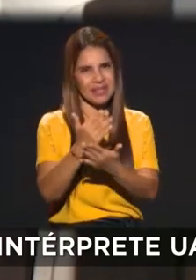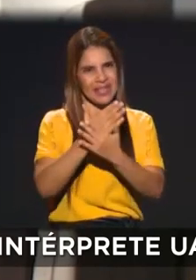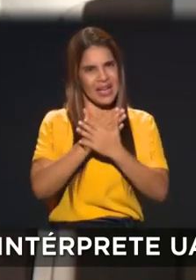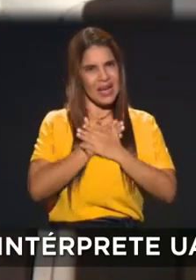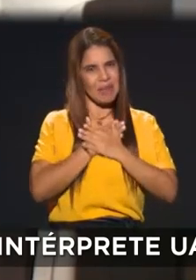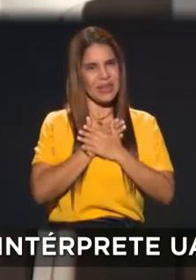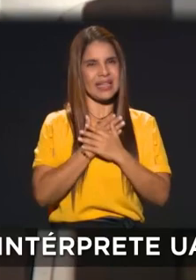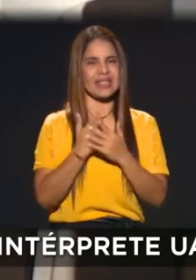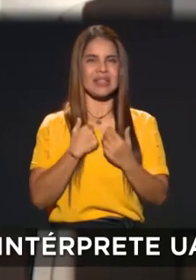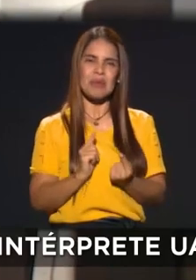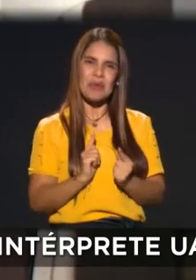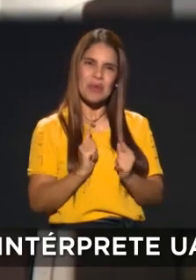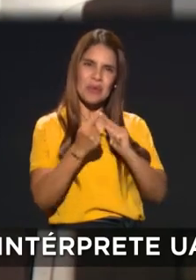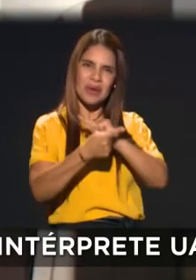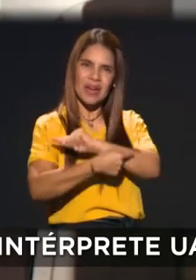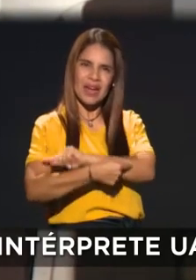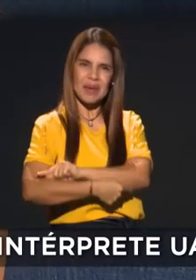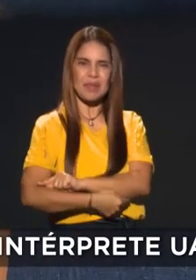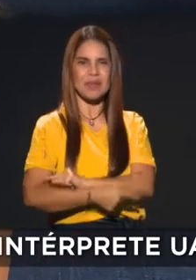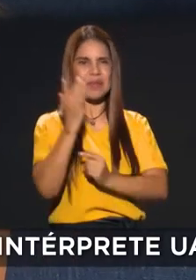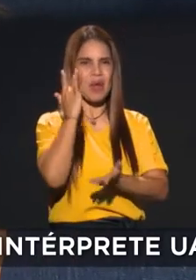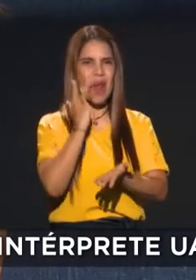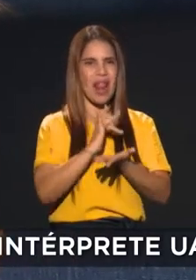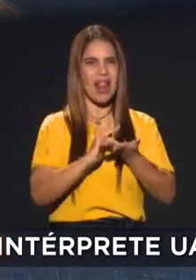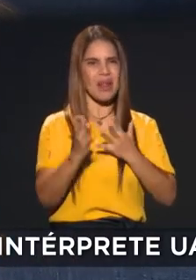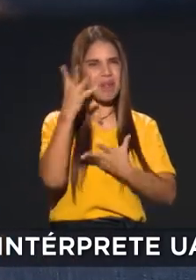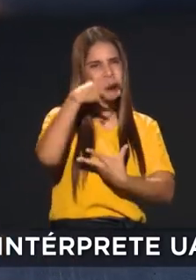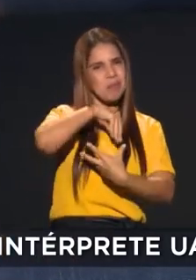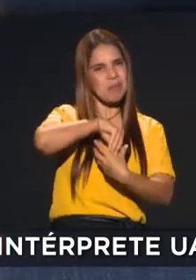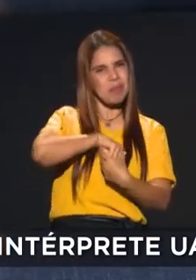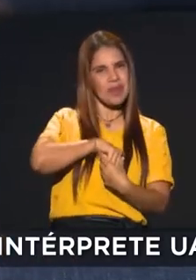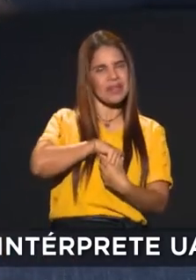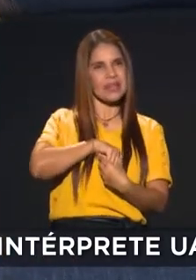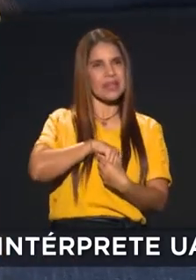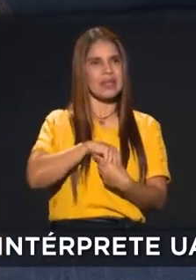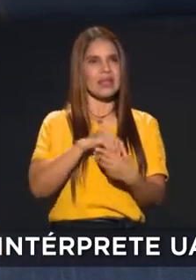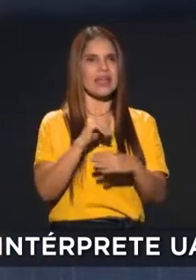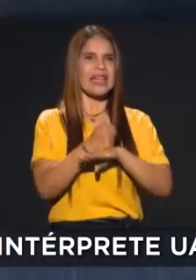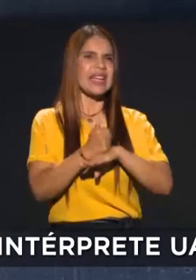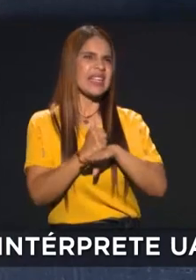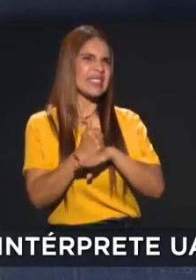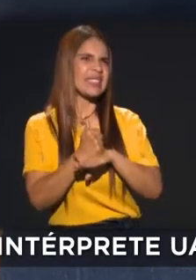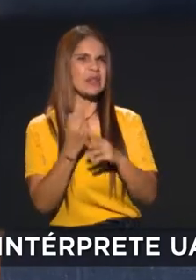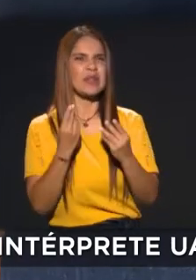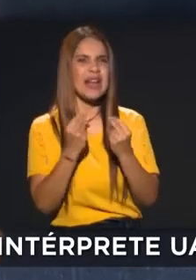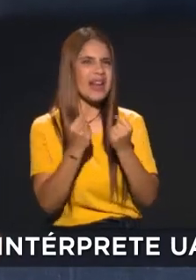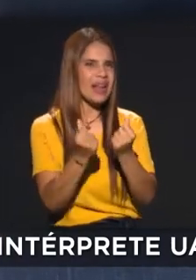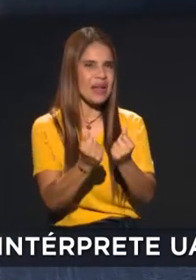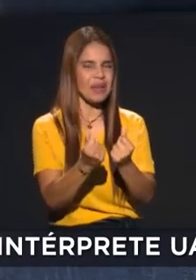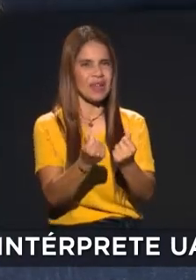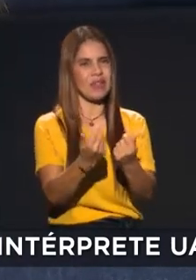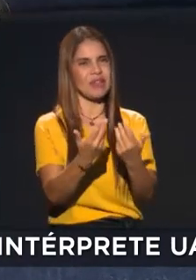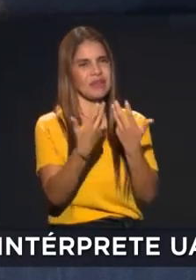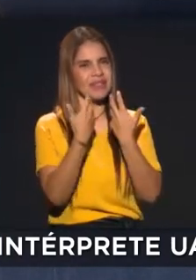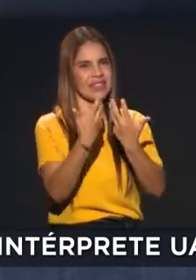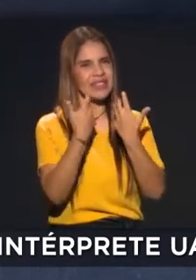más limpio, más renovado. Así es. Profe Cristina, ¿qué tal si hacemos como unos ejercicios pequeños y rápidos que fácilmente